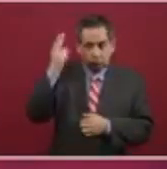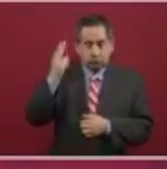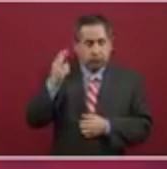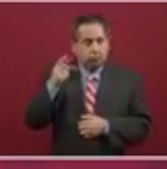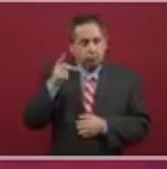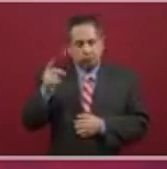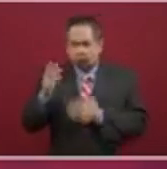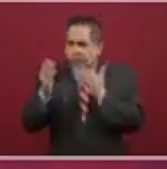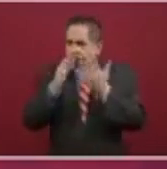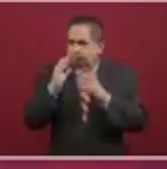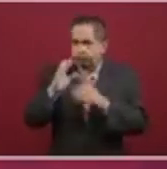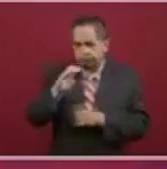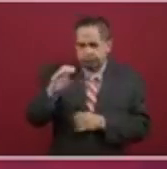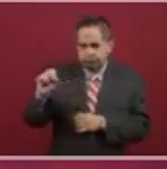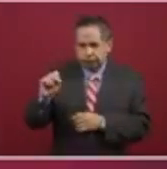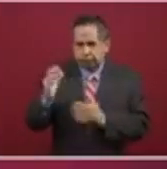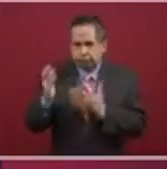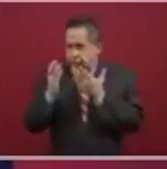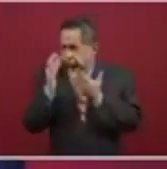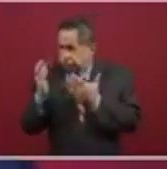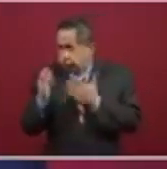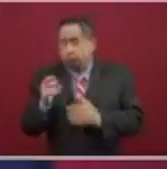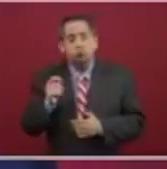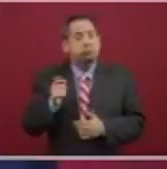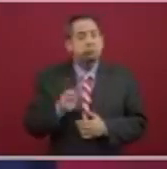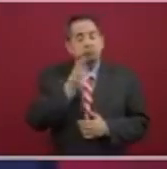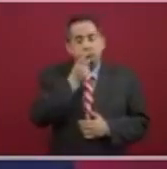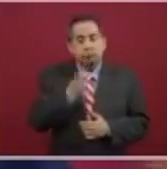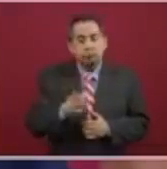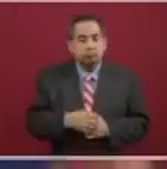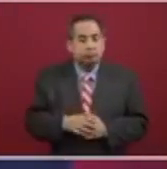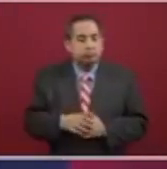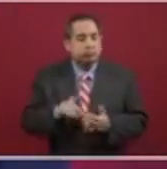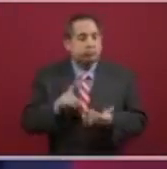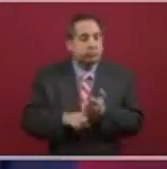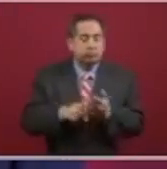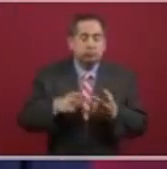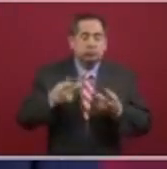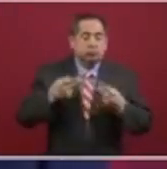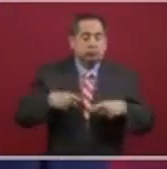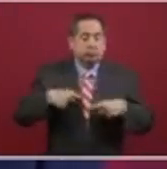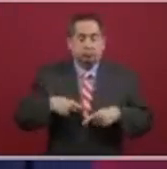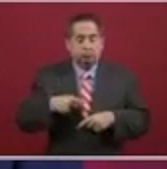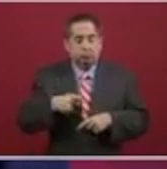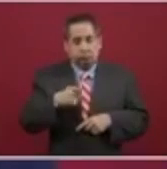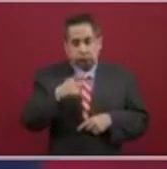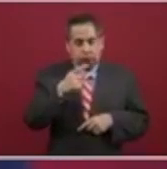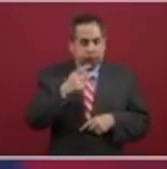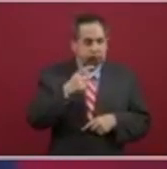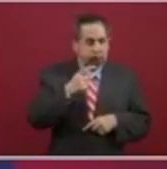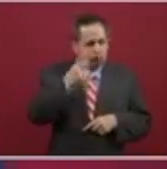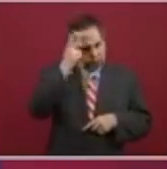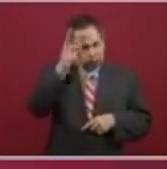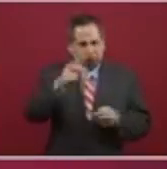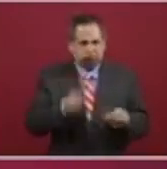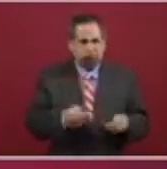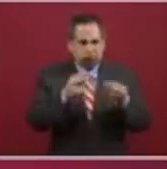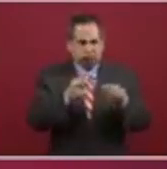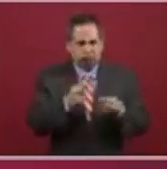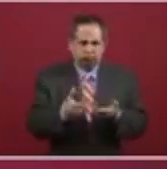sociales, nos decían que el capitalista acumulaba